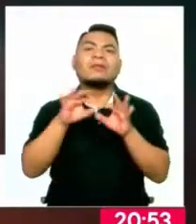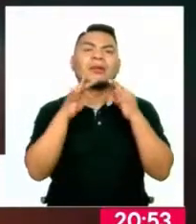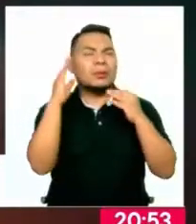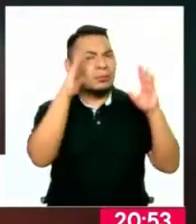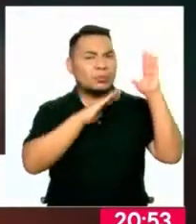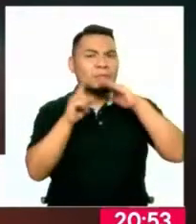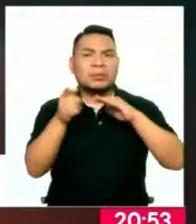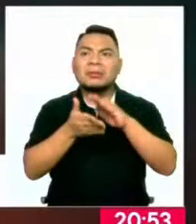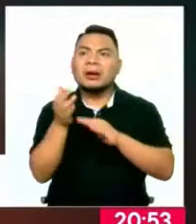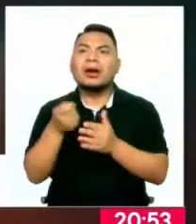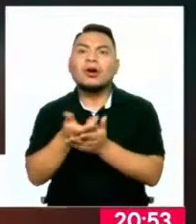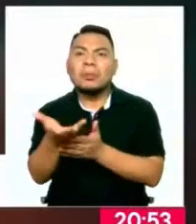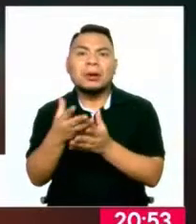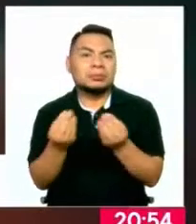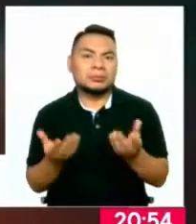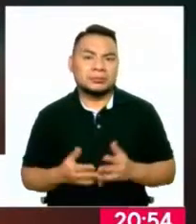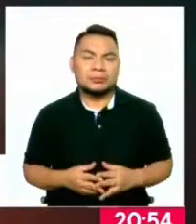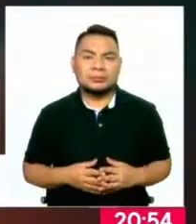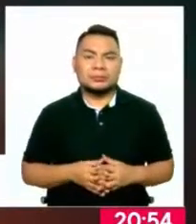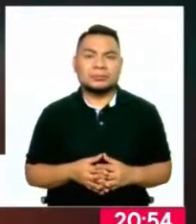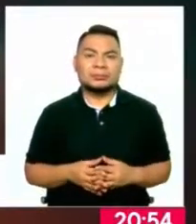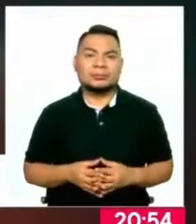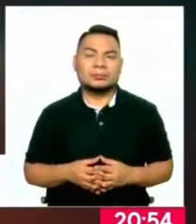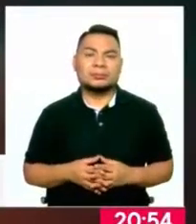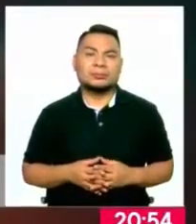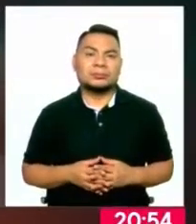está muy preocupada.